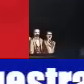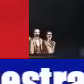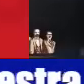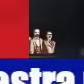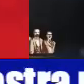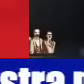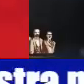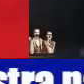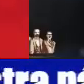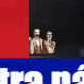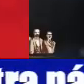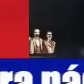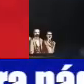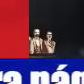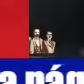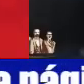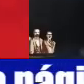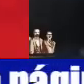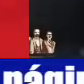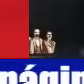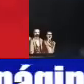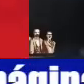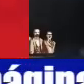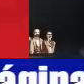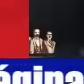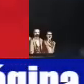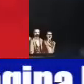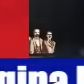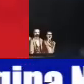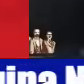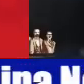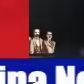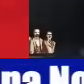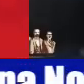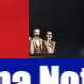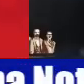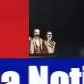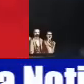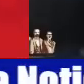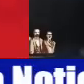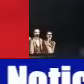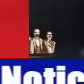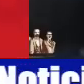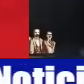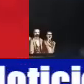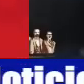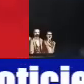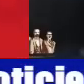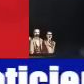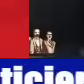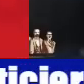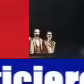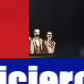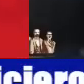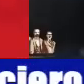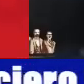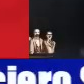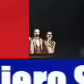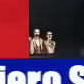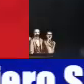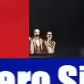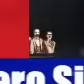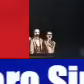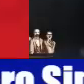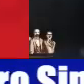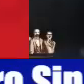los homicidios con los sexenios anteriores y le reprocha que su estrategia de seguridad pues no ha funcionado, ¿no?